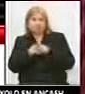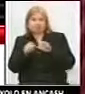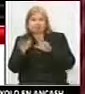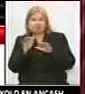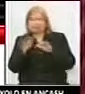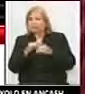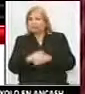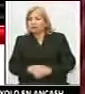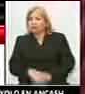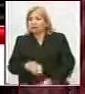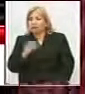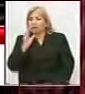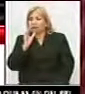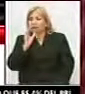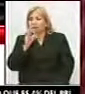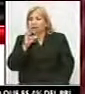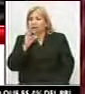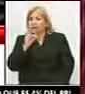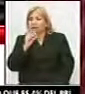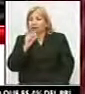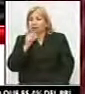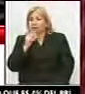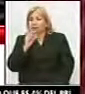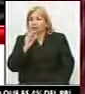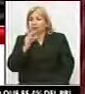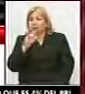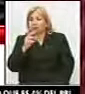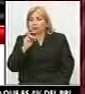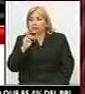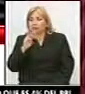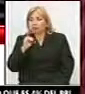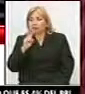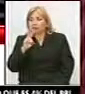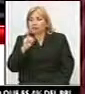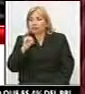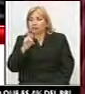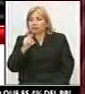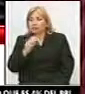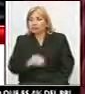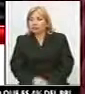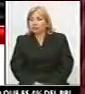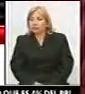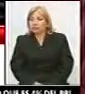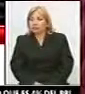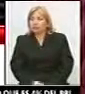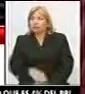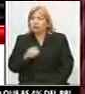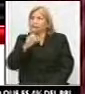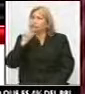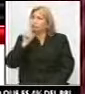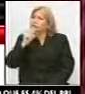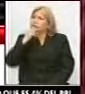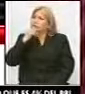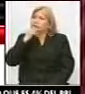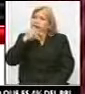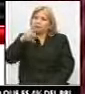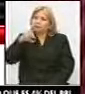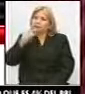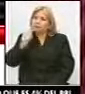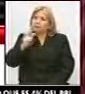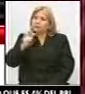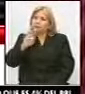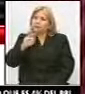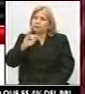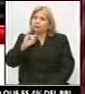96. ¿También en Chimbucayo? Ah, se formó el movimiento también con ella, presidente. ¿Con la señora Patricia Chirinos